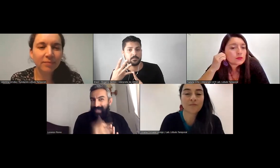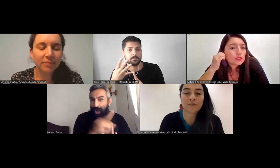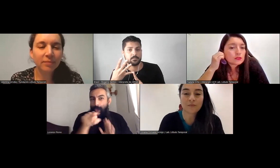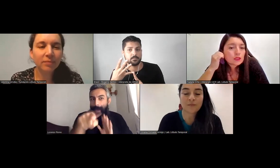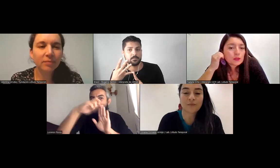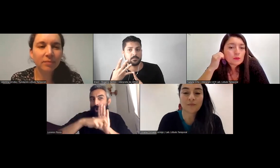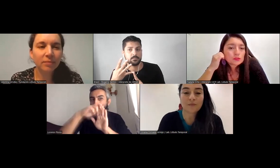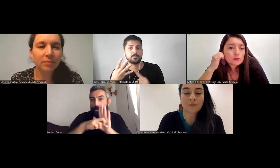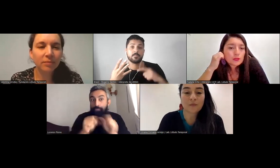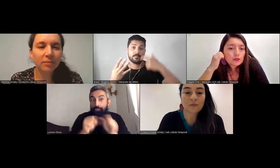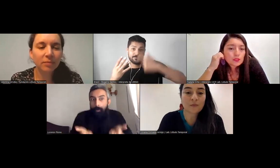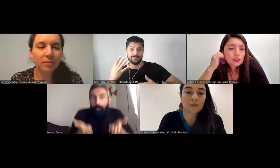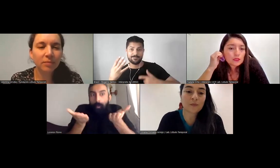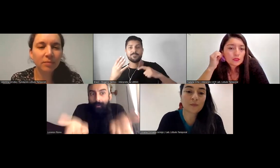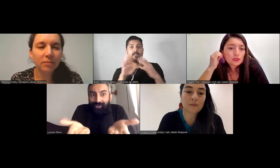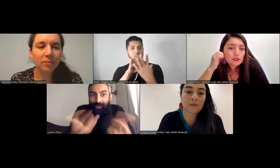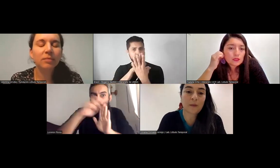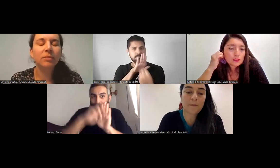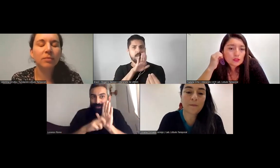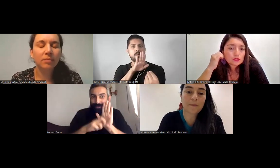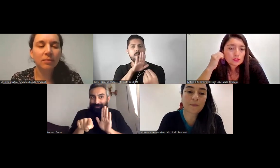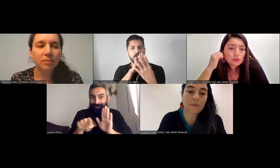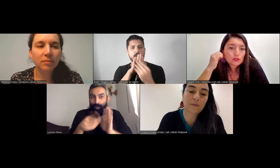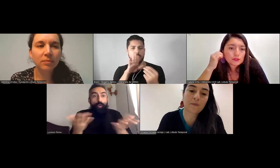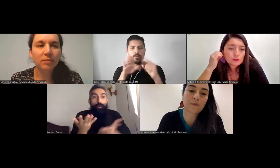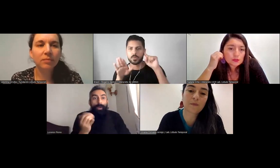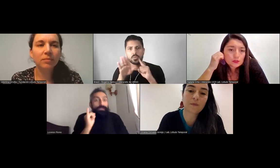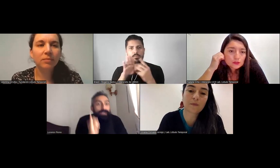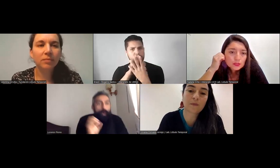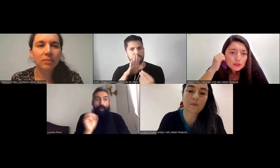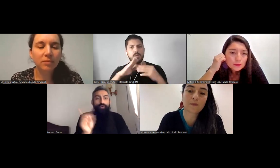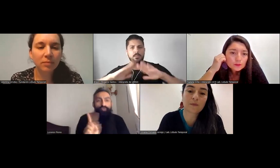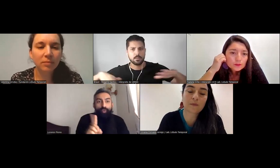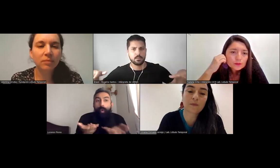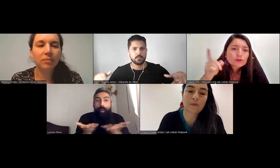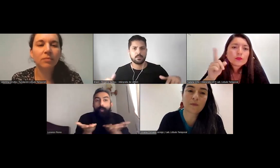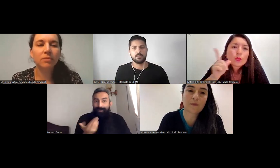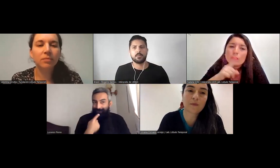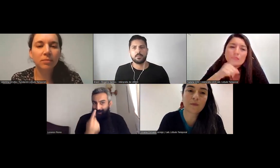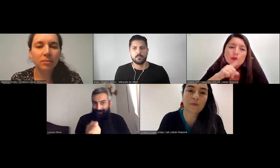cuando nosotros las personas sordas, por ejemplo, somos mediadores de niños sordos, les ofrecemos, ¿cierto?